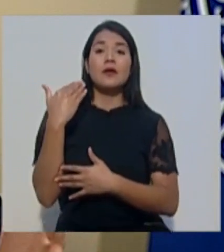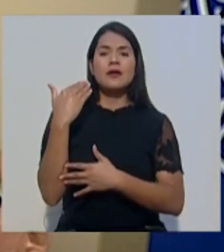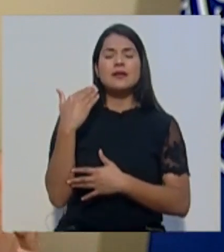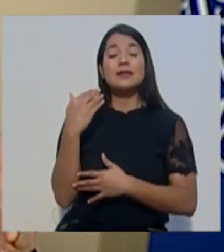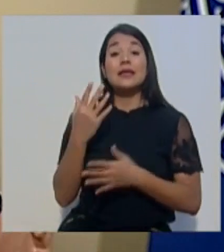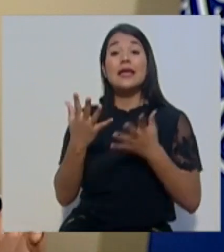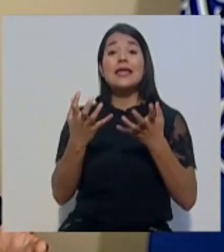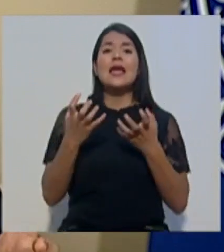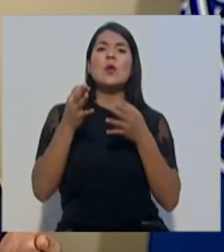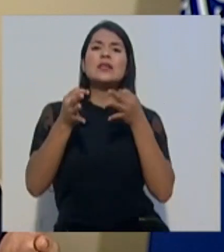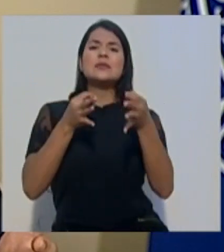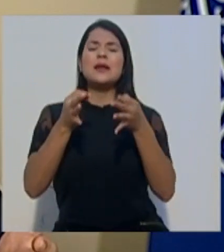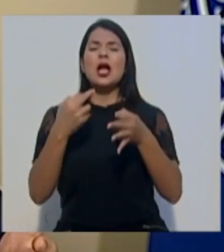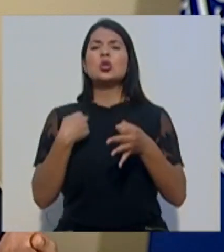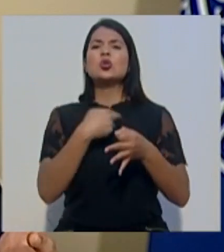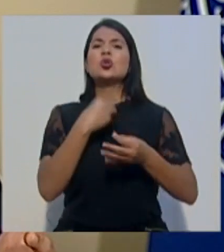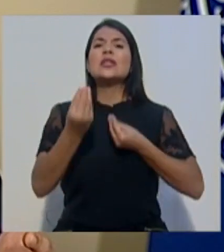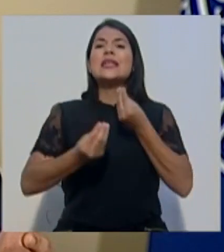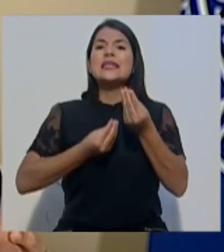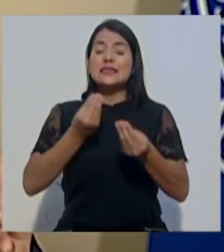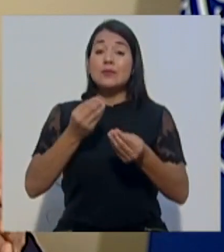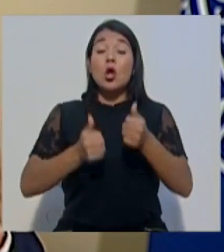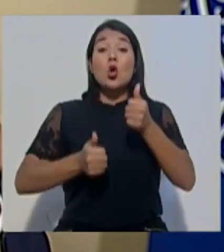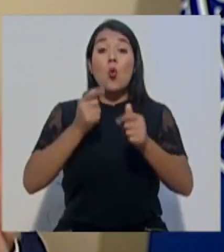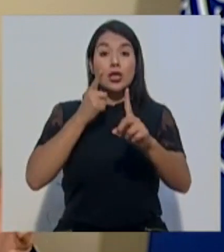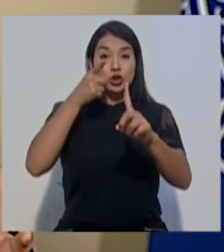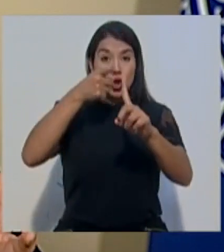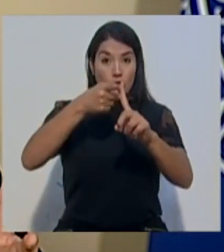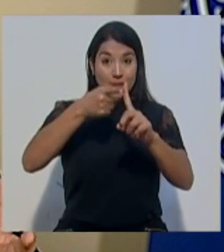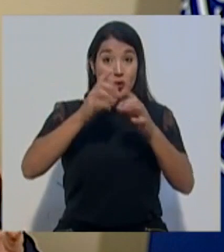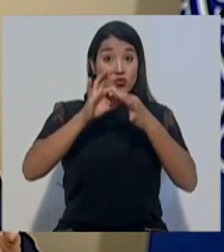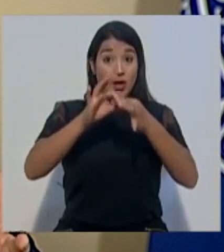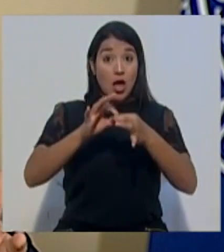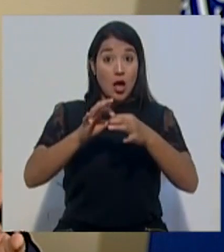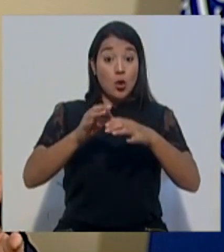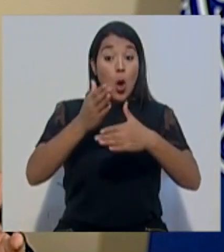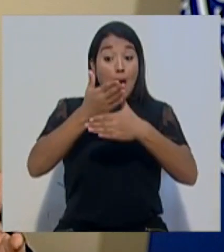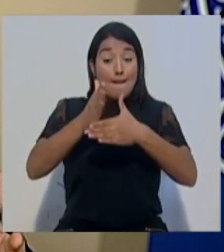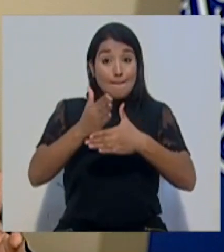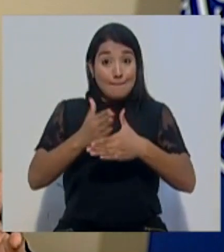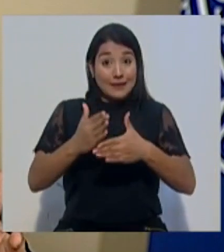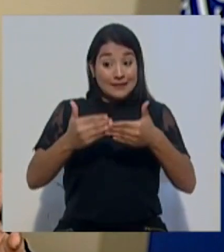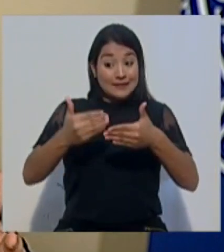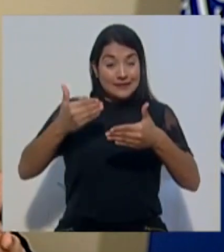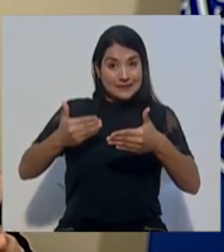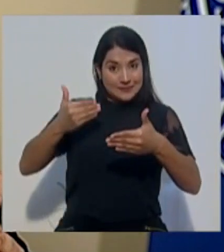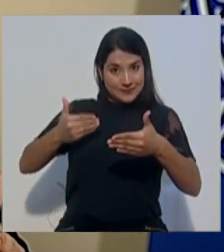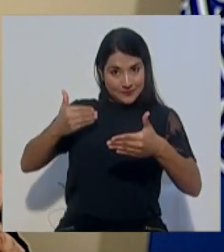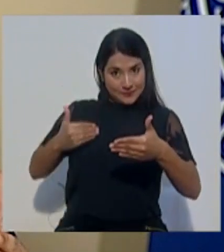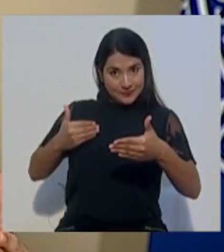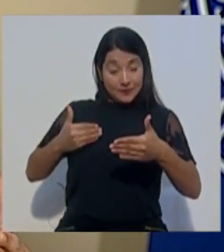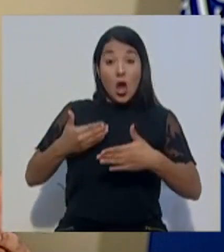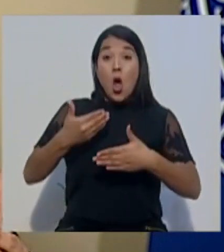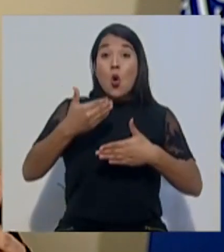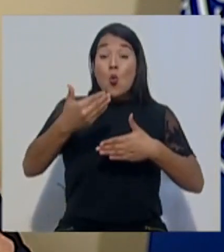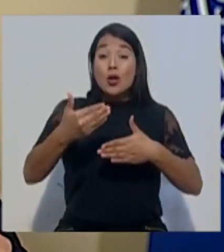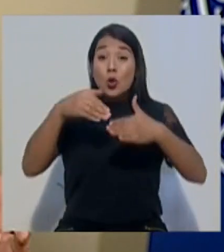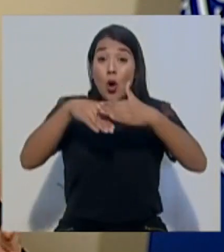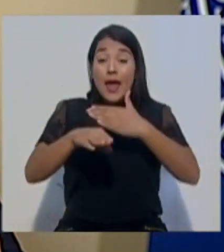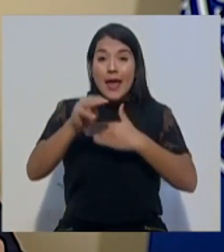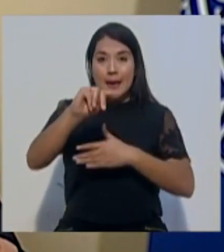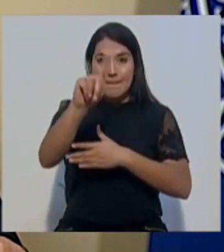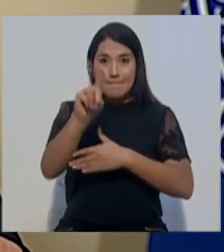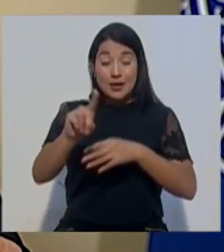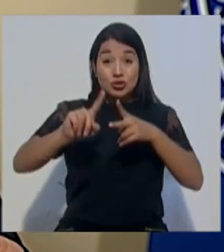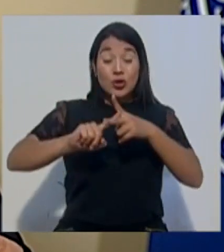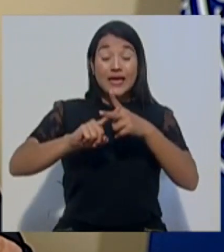cuáles fueron los objetivos de las etapas anteriores. Cuando iniciamos la pandemia en marzo, teníamos en